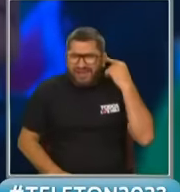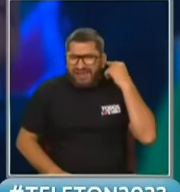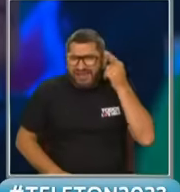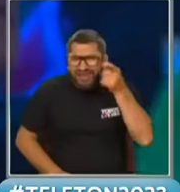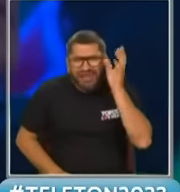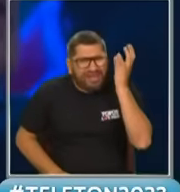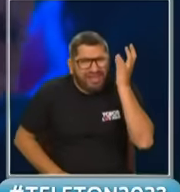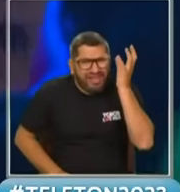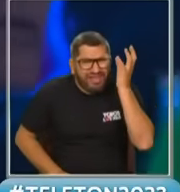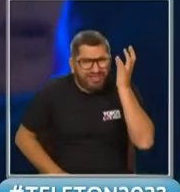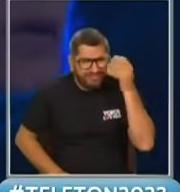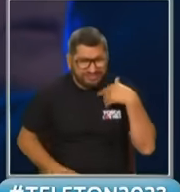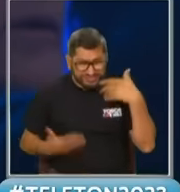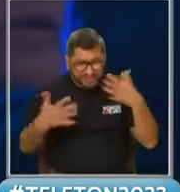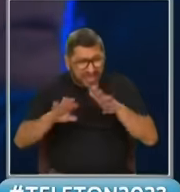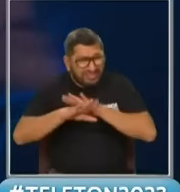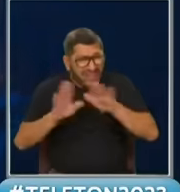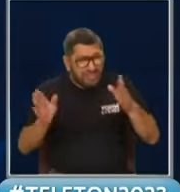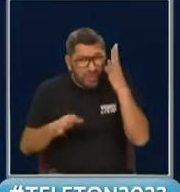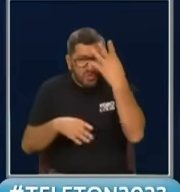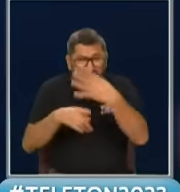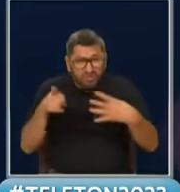¿Ya salió de cuarto?